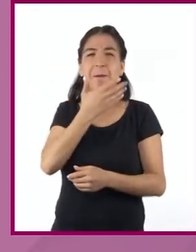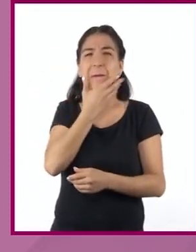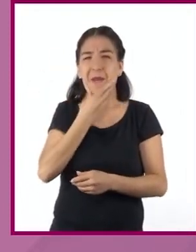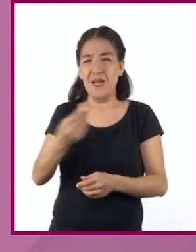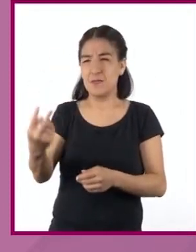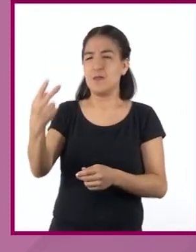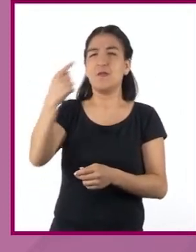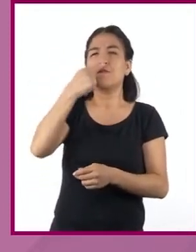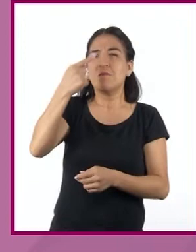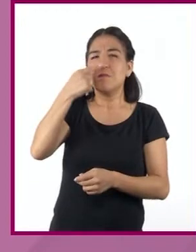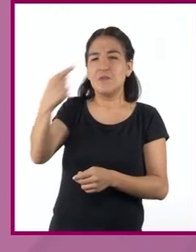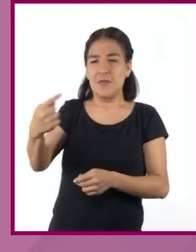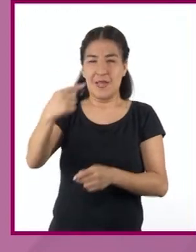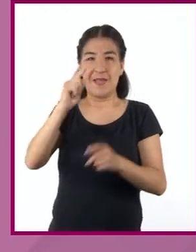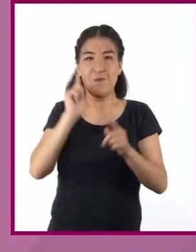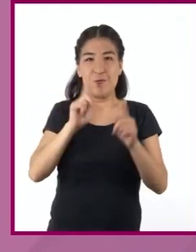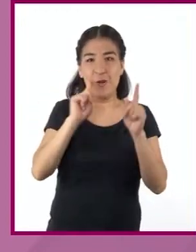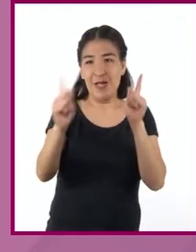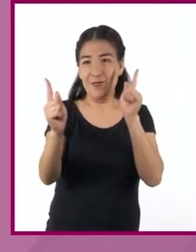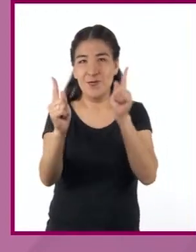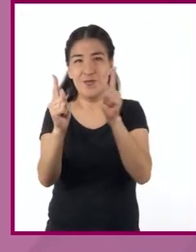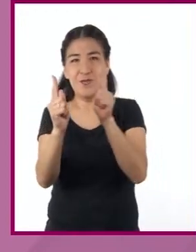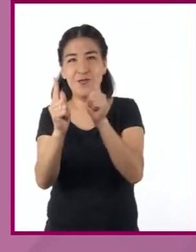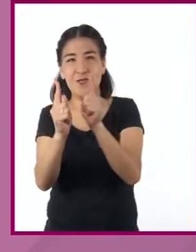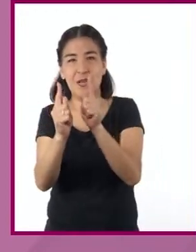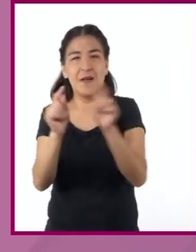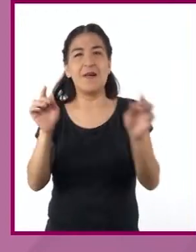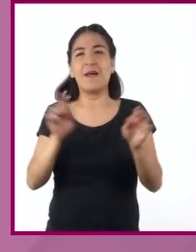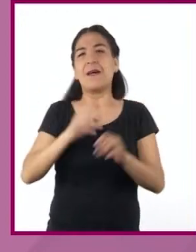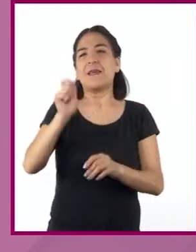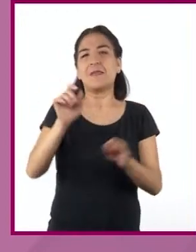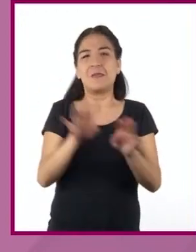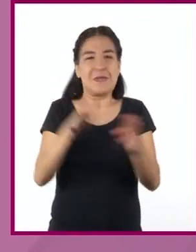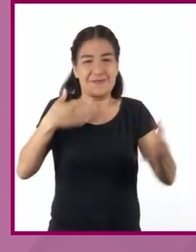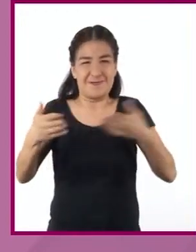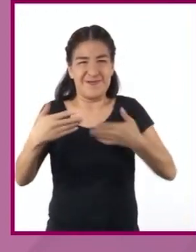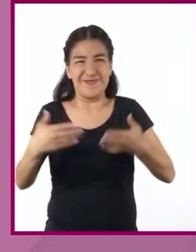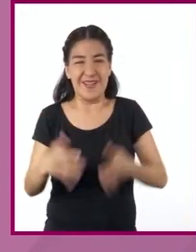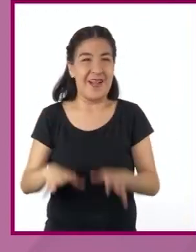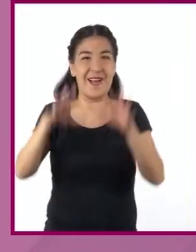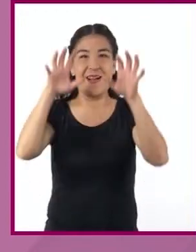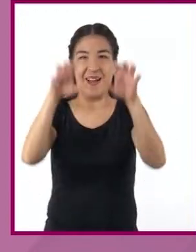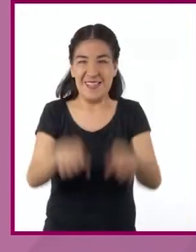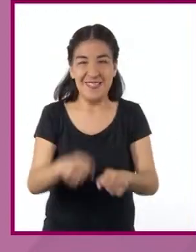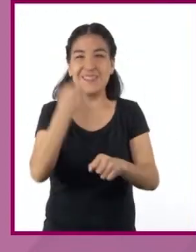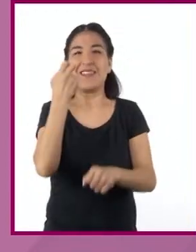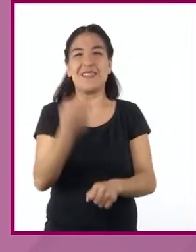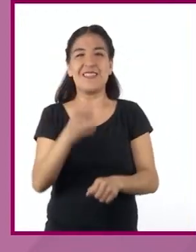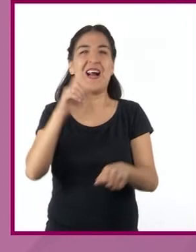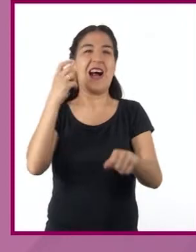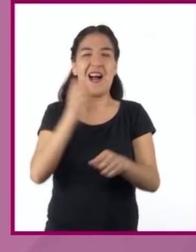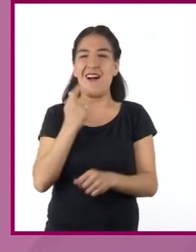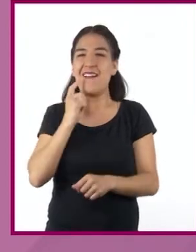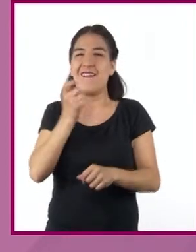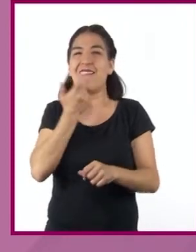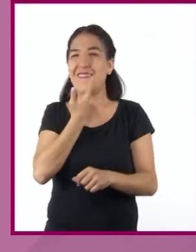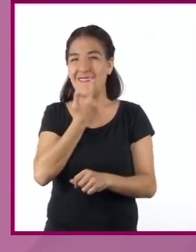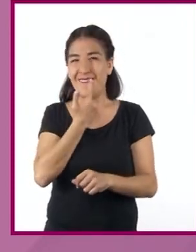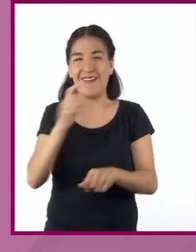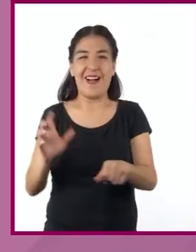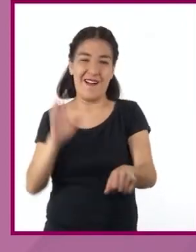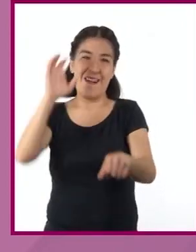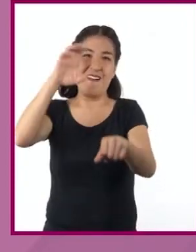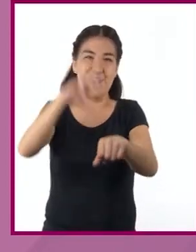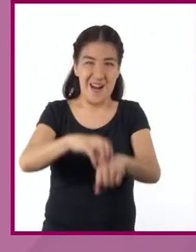Cuando el pez huele la presencia de una hembra, nada presuroso a su encuentro y clavan en nosotras sus dientes. Literalmente